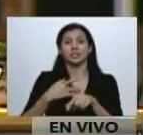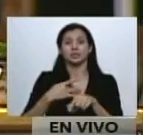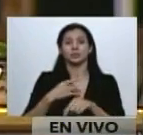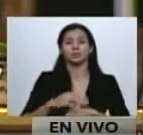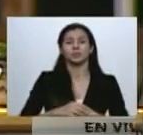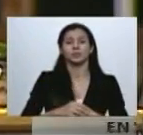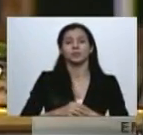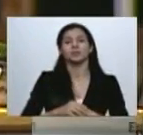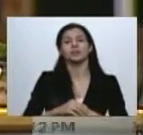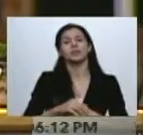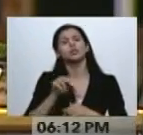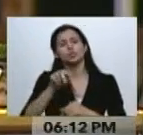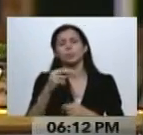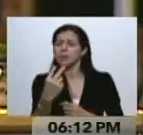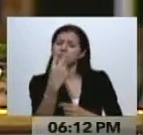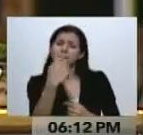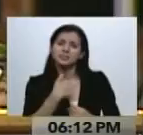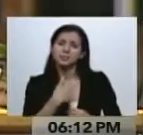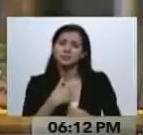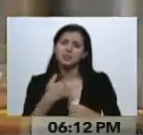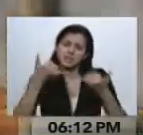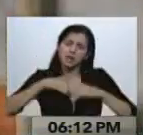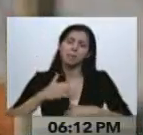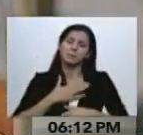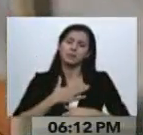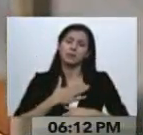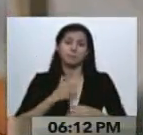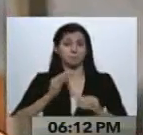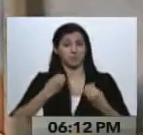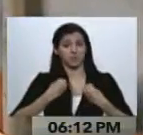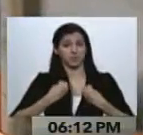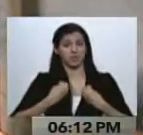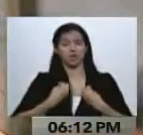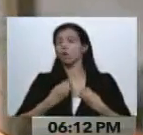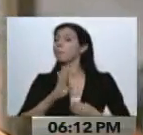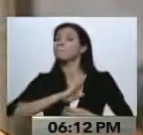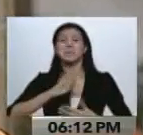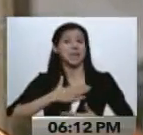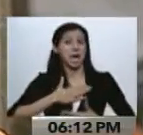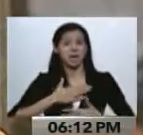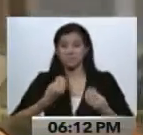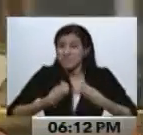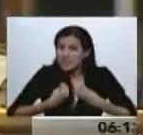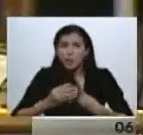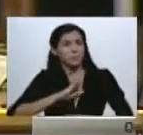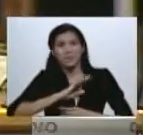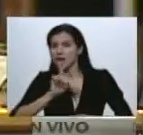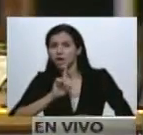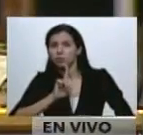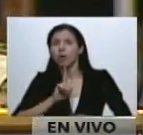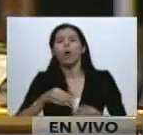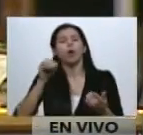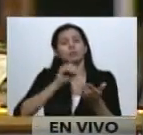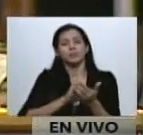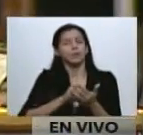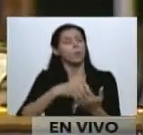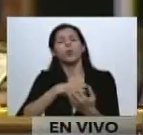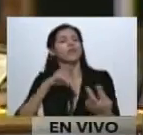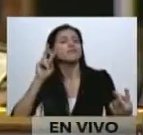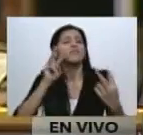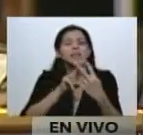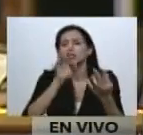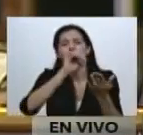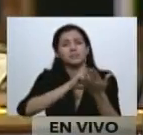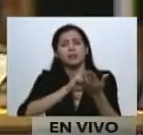esta vida que ya no me pertenece. Ahora me prohíben verte otra vez, pero tú sabes que a pesar de